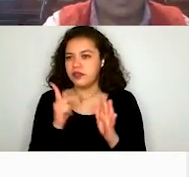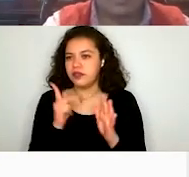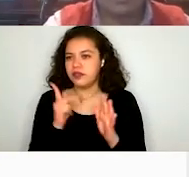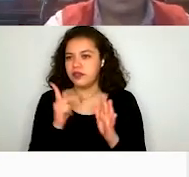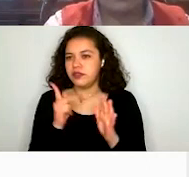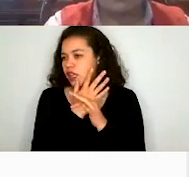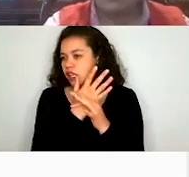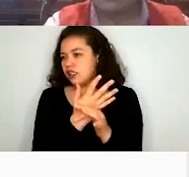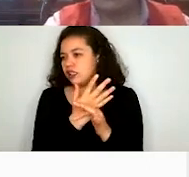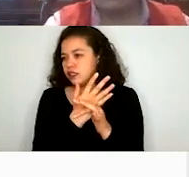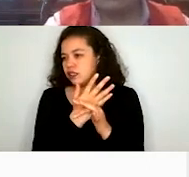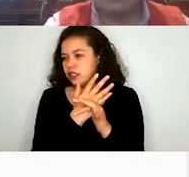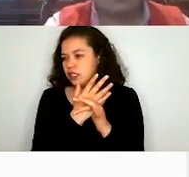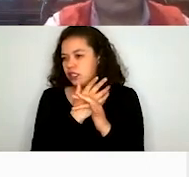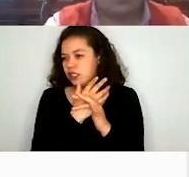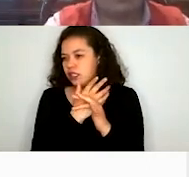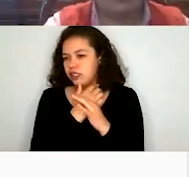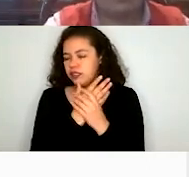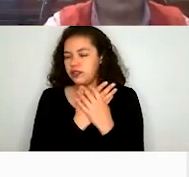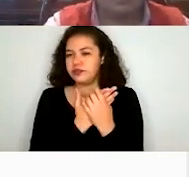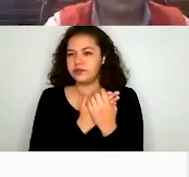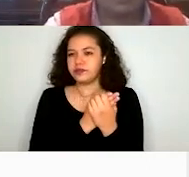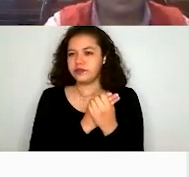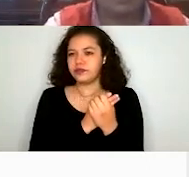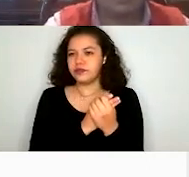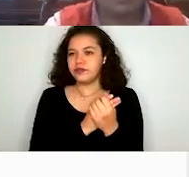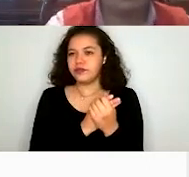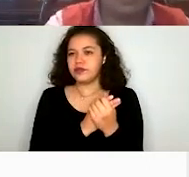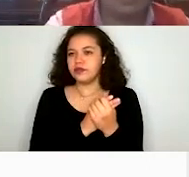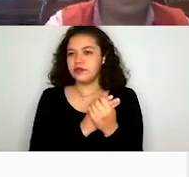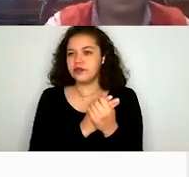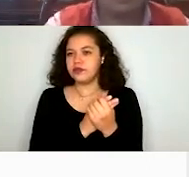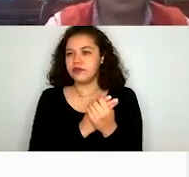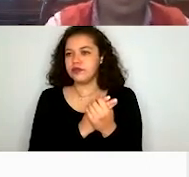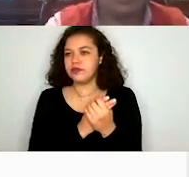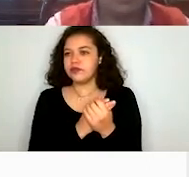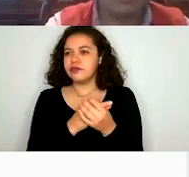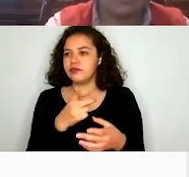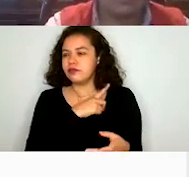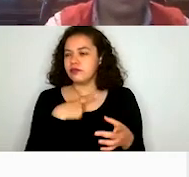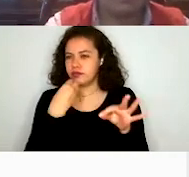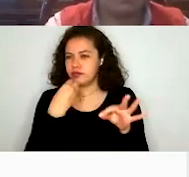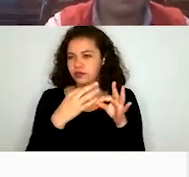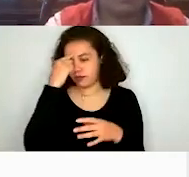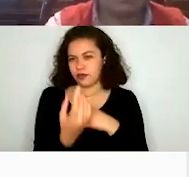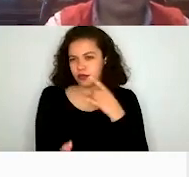qué es con lo que debemos de cumplir si tenemos estos sistemas de detección y alarmas contra